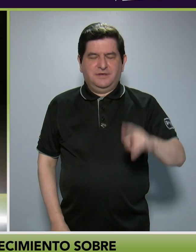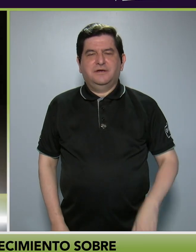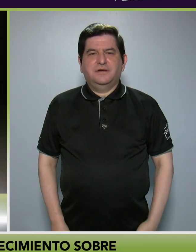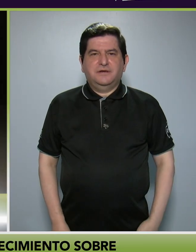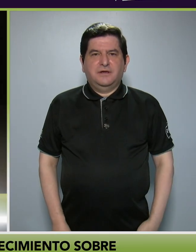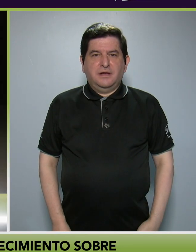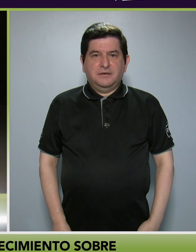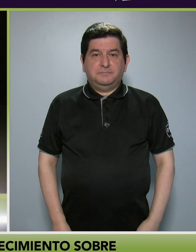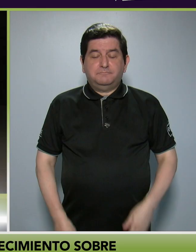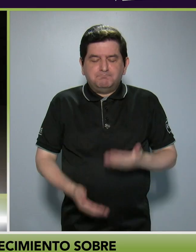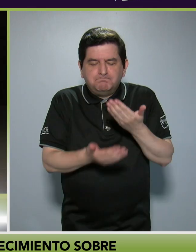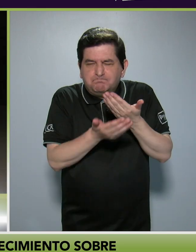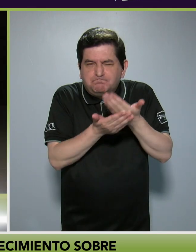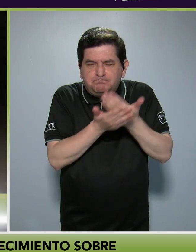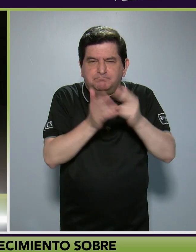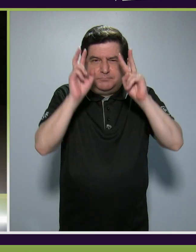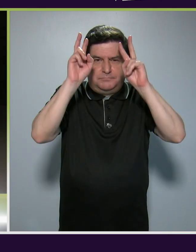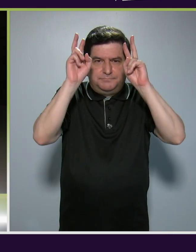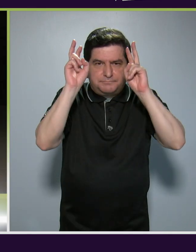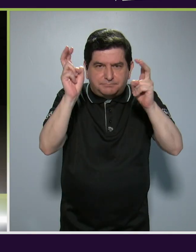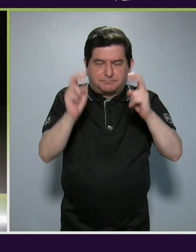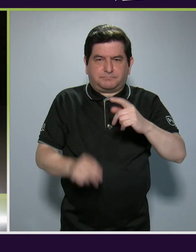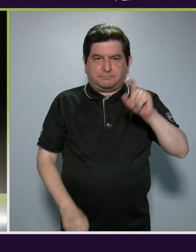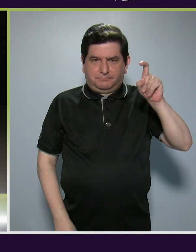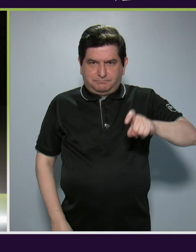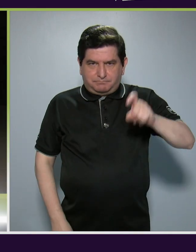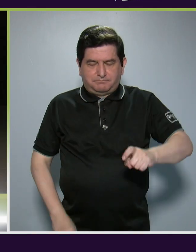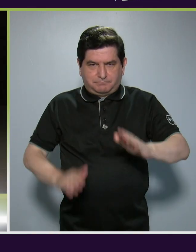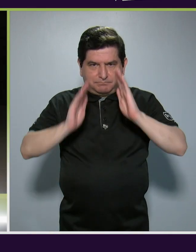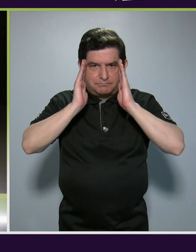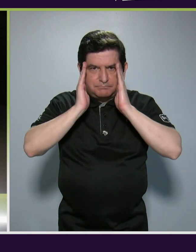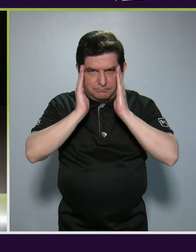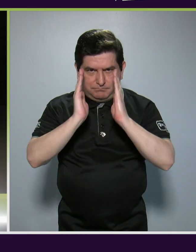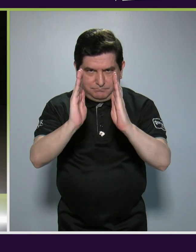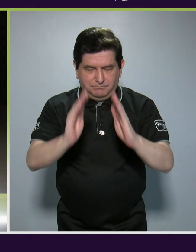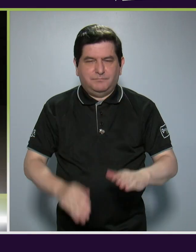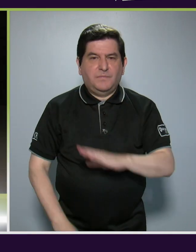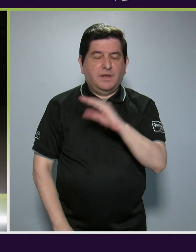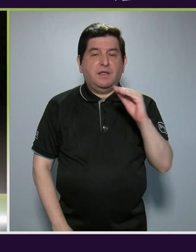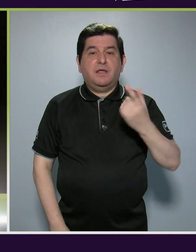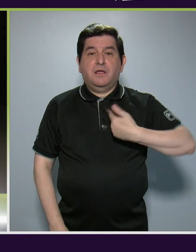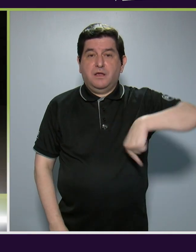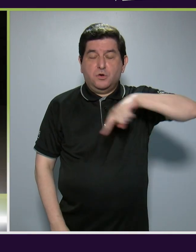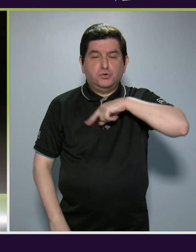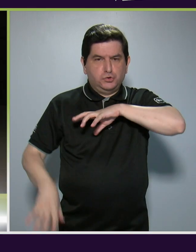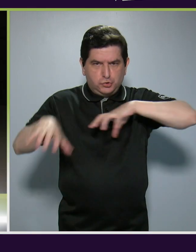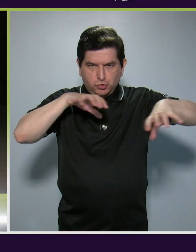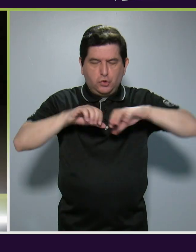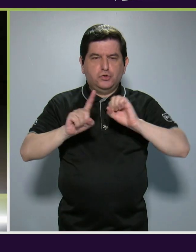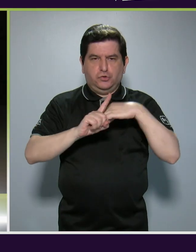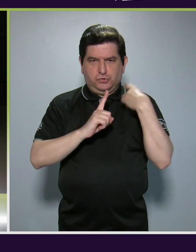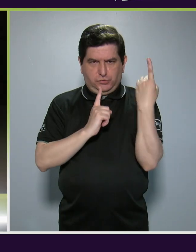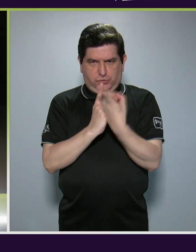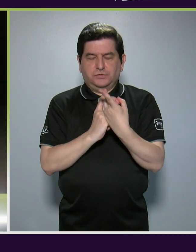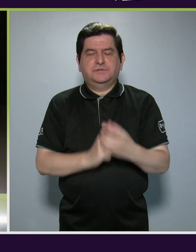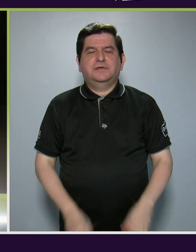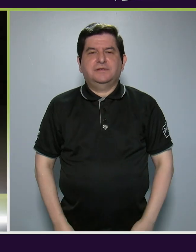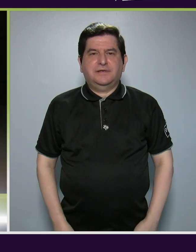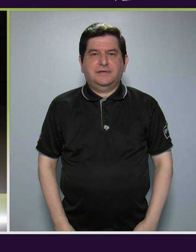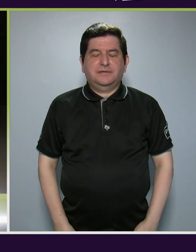dado pistas de los temas en los que tenemos que prestar atención y en los que tenemos que actuar como sociedad